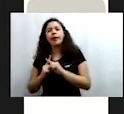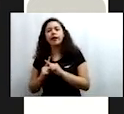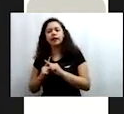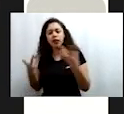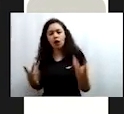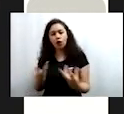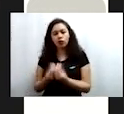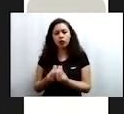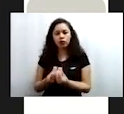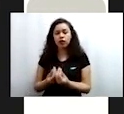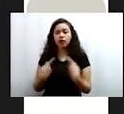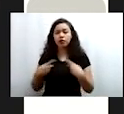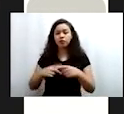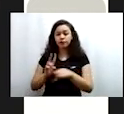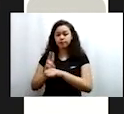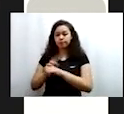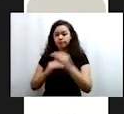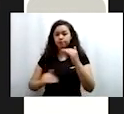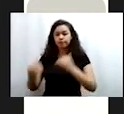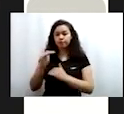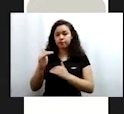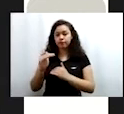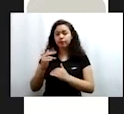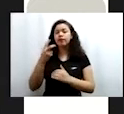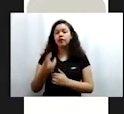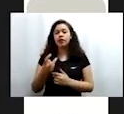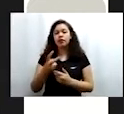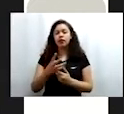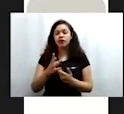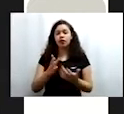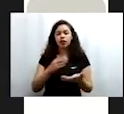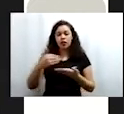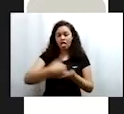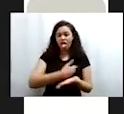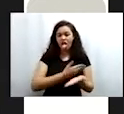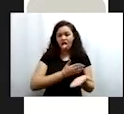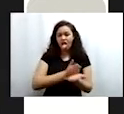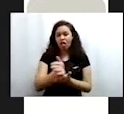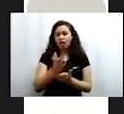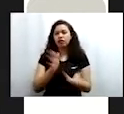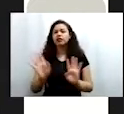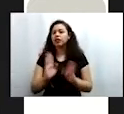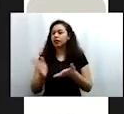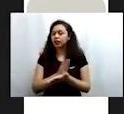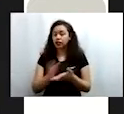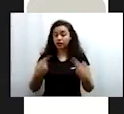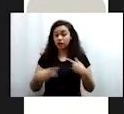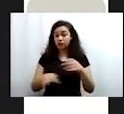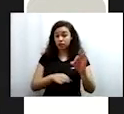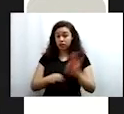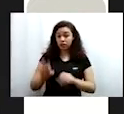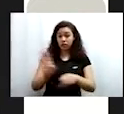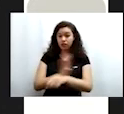y el supervisor, por supuesto, evita todas esas interferencias. Ahora, el trabajador, ¿en qué le beneficia